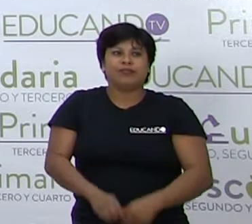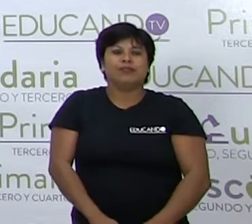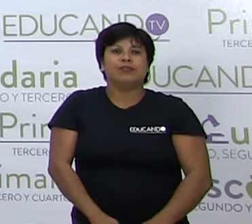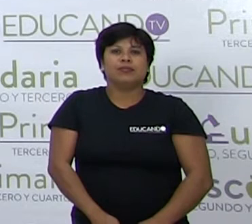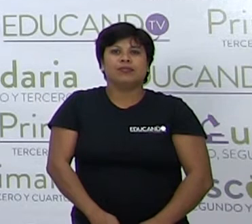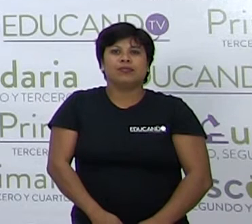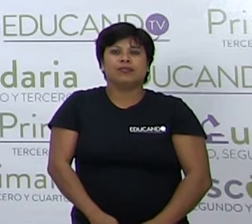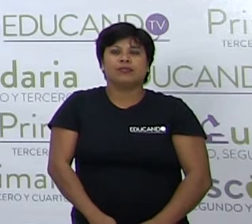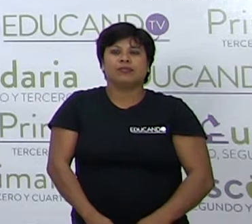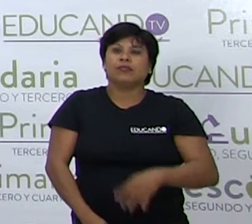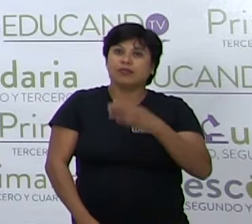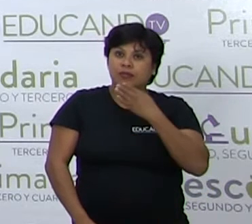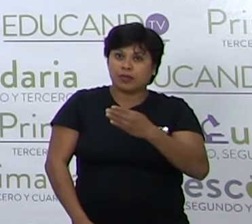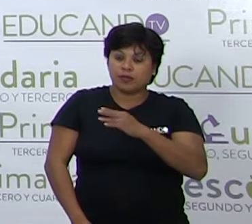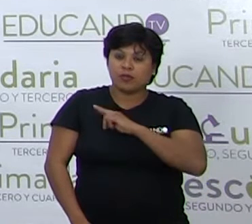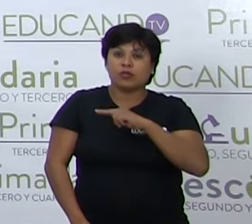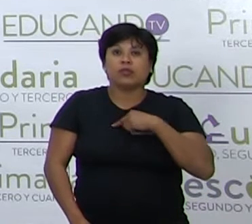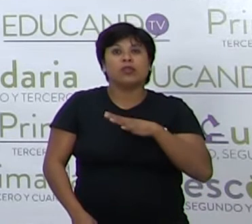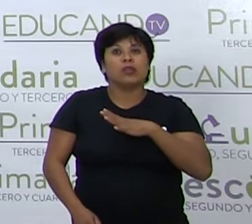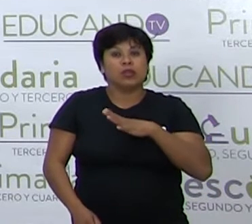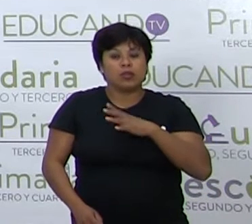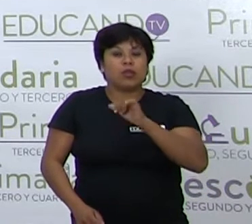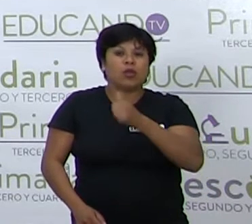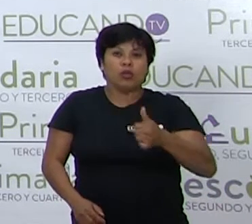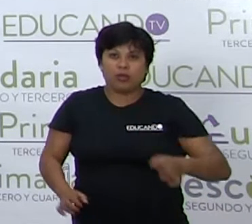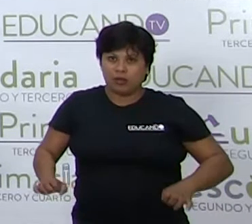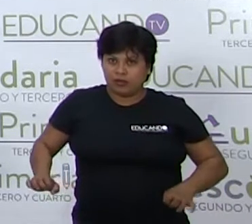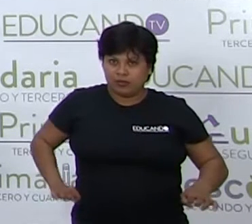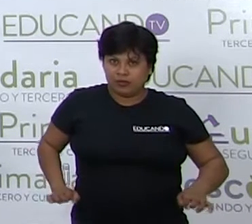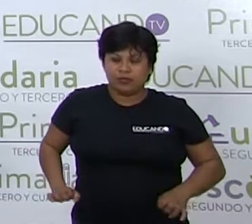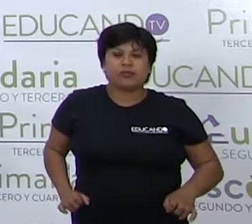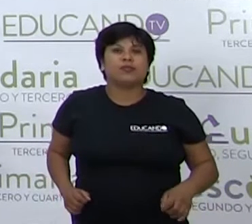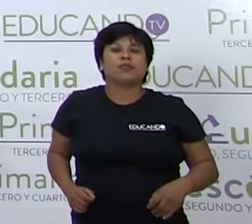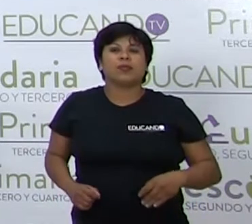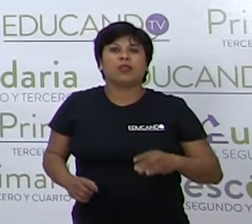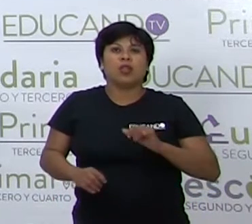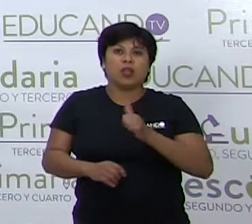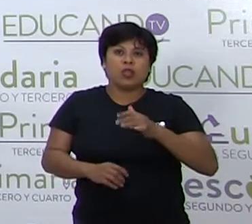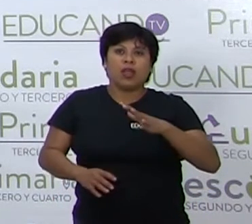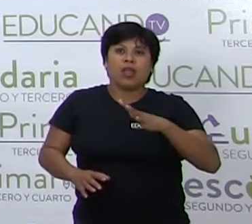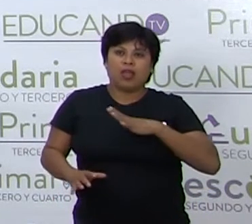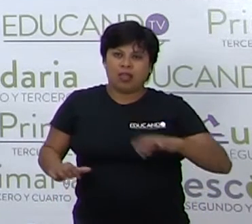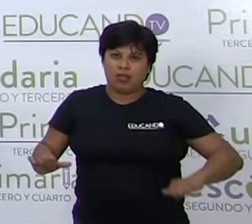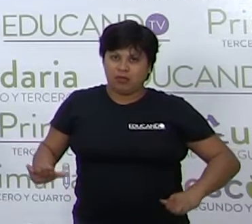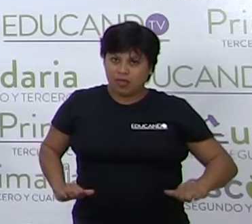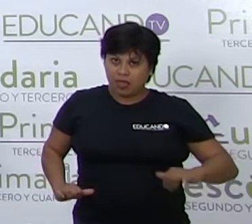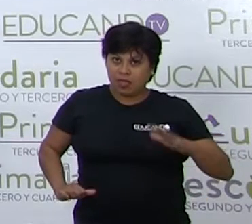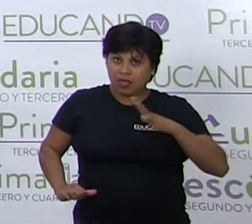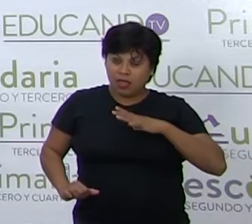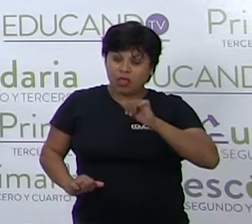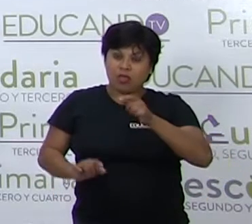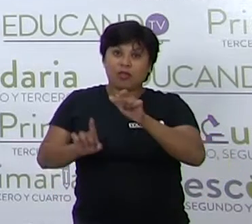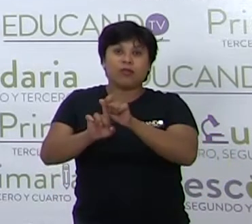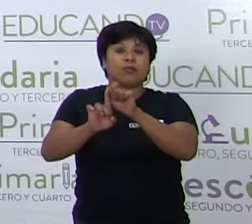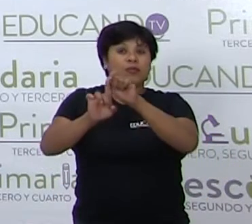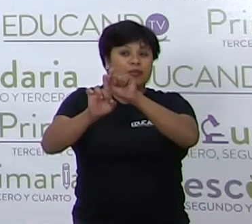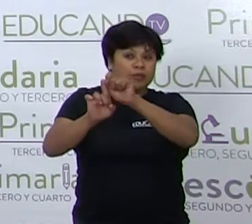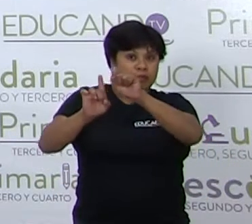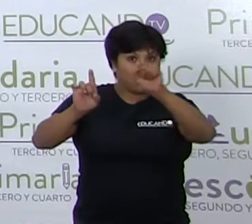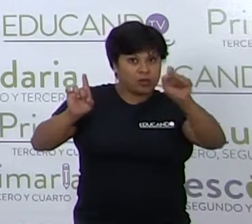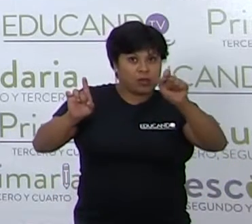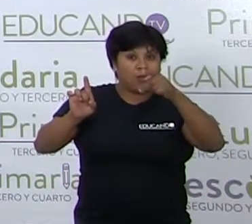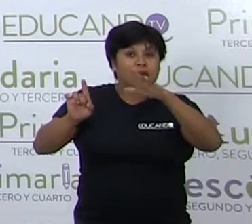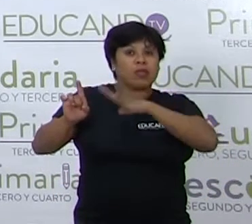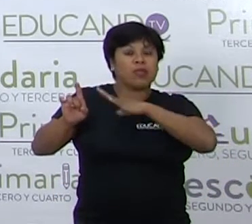Bien, vamos a hacer otro ejercicio. Aquí tengo otra recta numérica. Pero esta recta numérica ya tiene